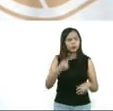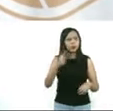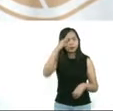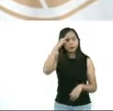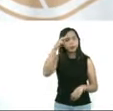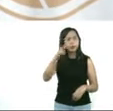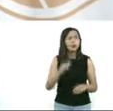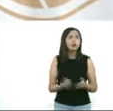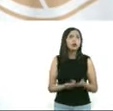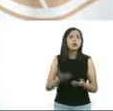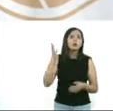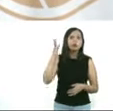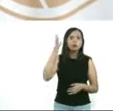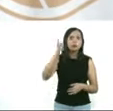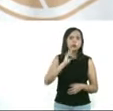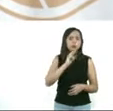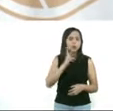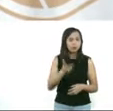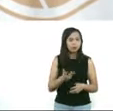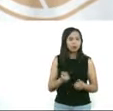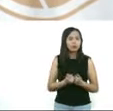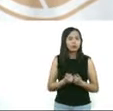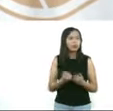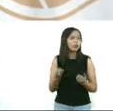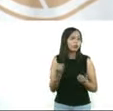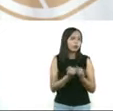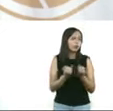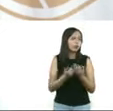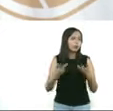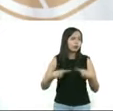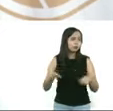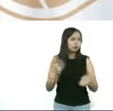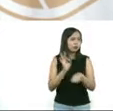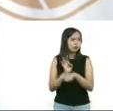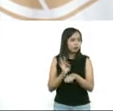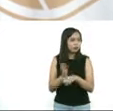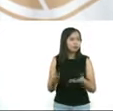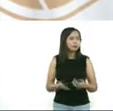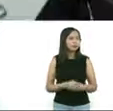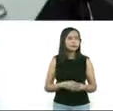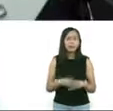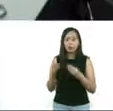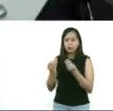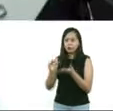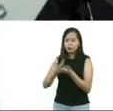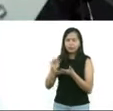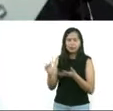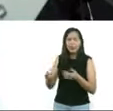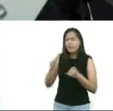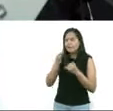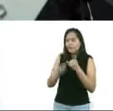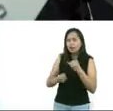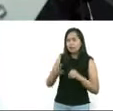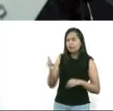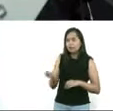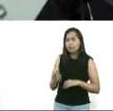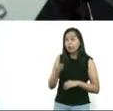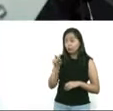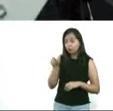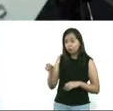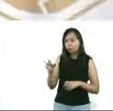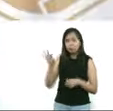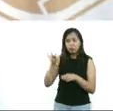seguir creciendo y sobre todo brindando bienestar. Okay, muchísimas gracias. Nada más una preguntota. ¿Ya sabe dónde va a votar